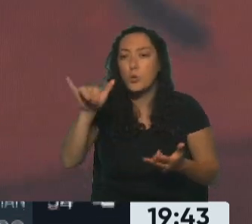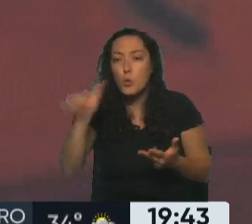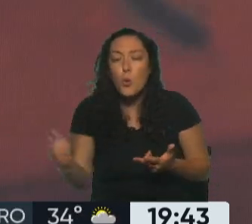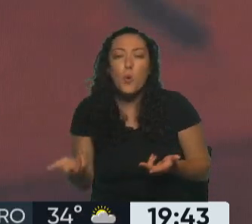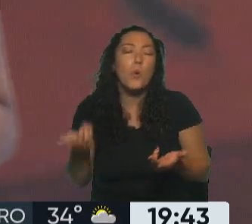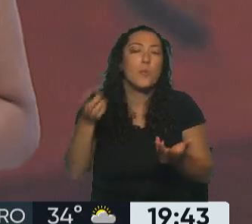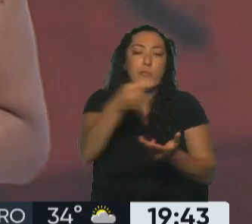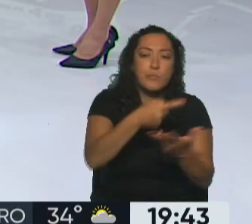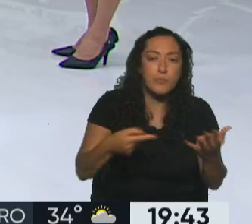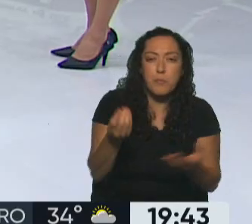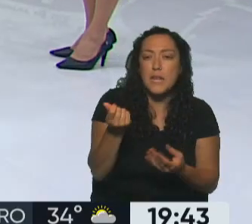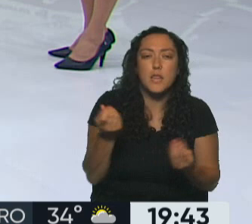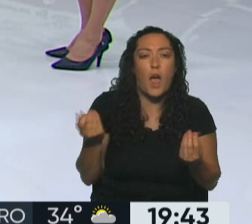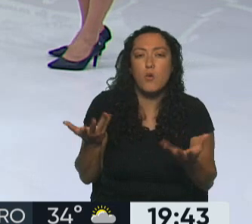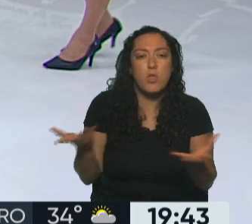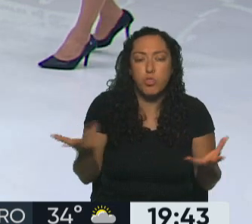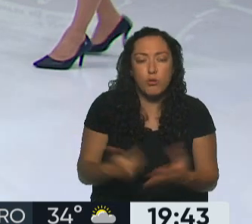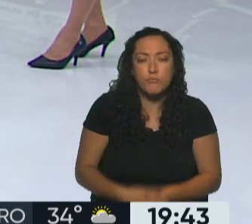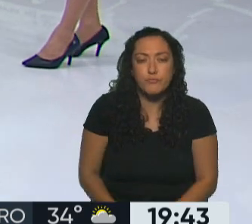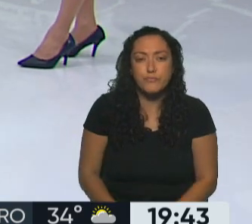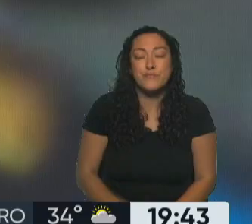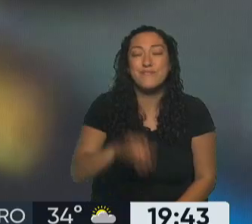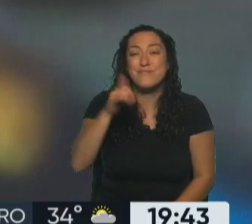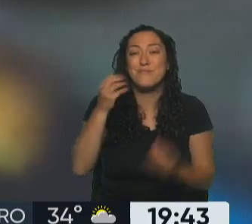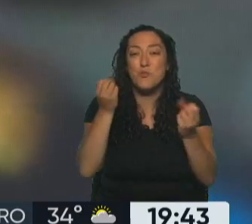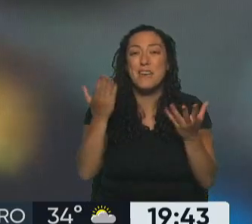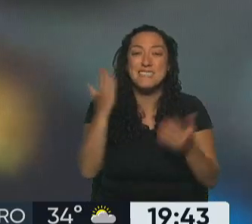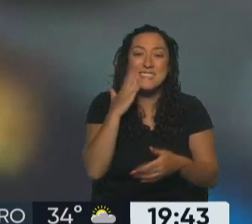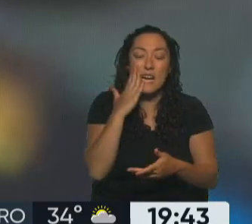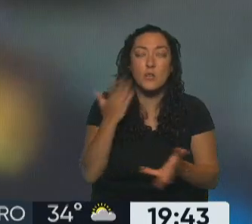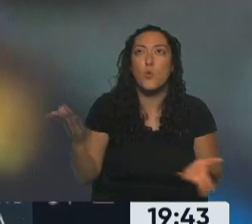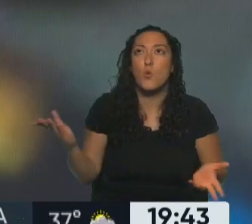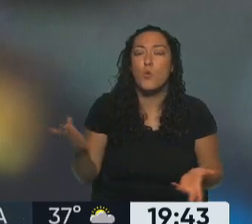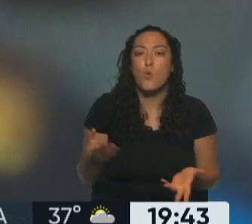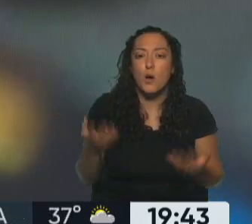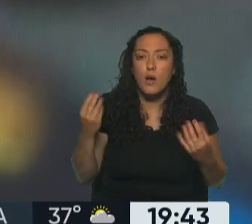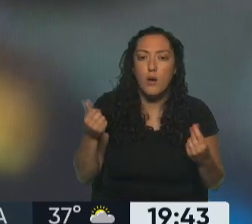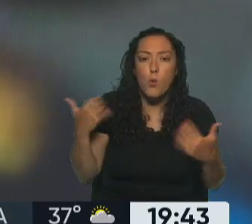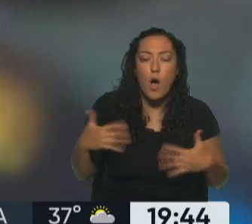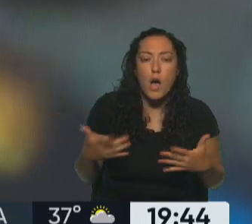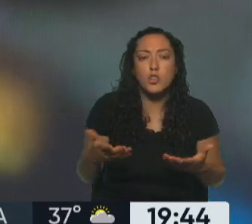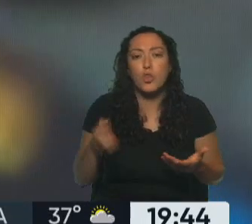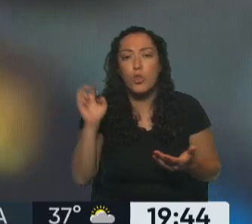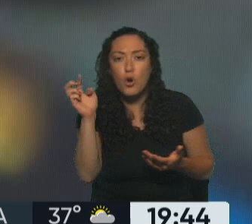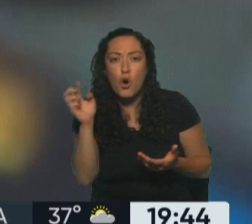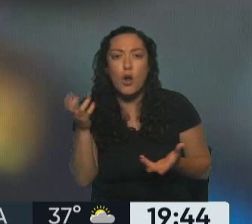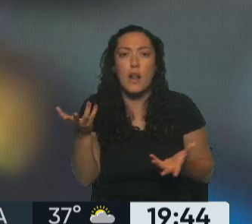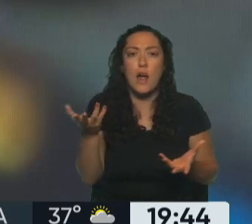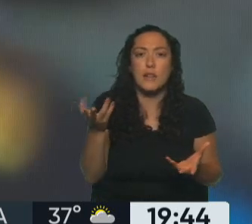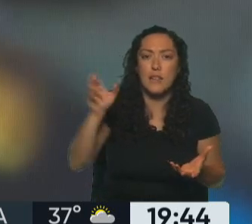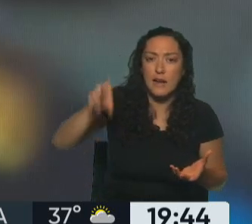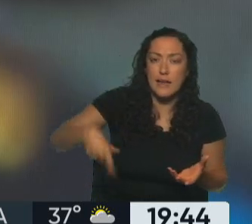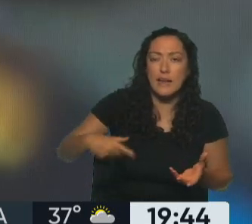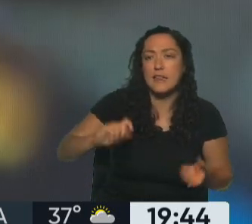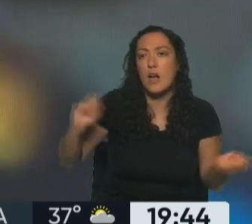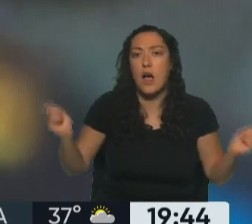hablar con Irina Sternik. Hola Irina, ¿cómo estás? Hola, buenas tardes. Sí, es la pregunta del millón. ¿Cuánto me va a costar? Porque cambió la estructura del dólar tarjeta,